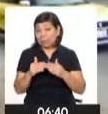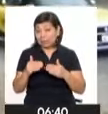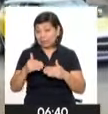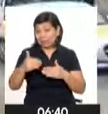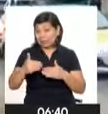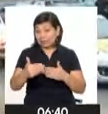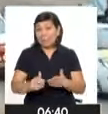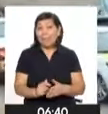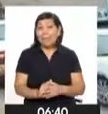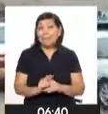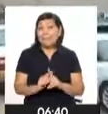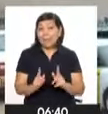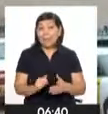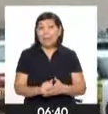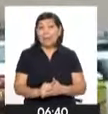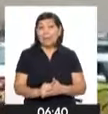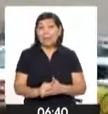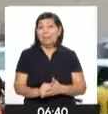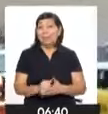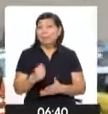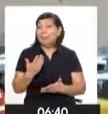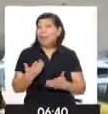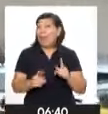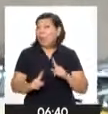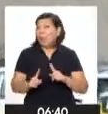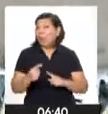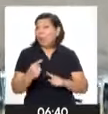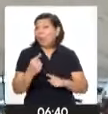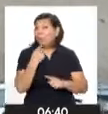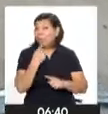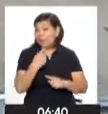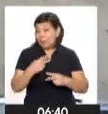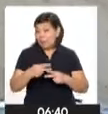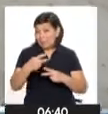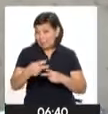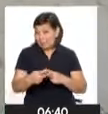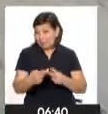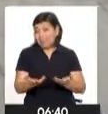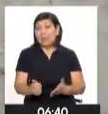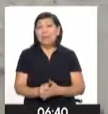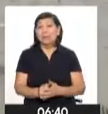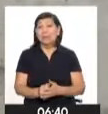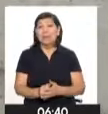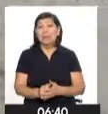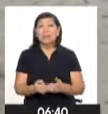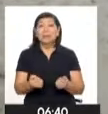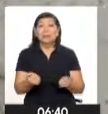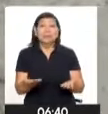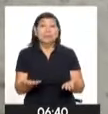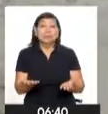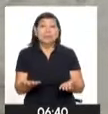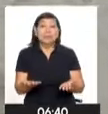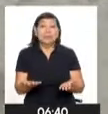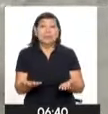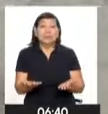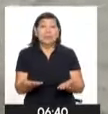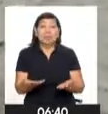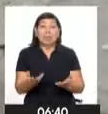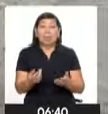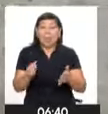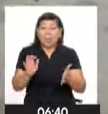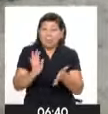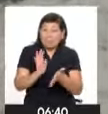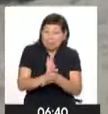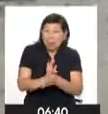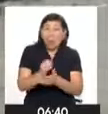viviendas. Todavía las razones, algunos vecinos, pues la información que manejan es que al conductor se le habrían vaciado los